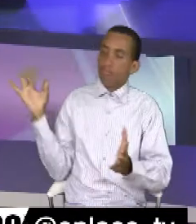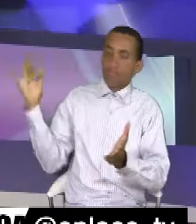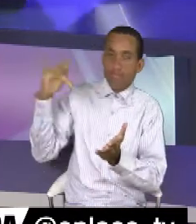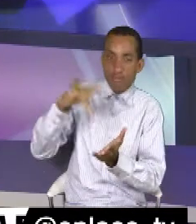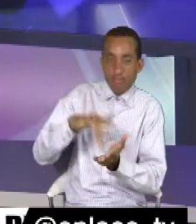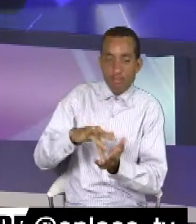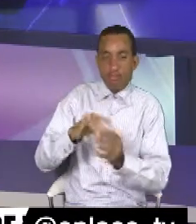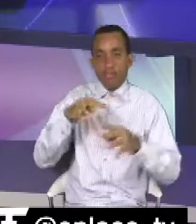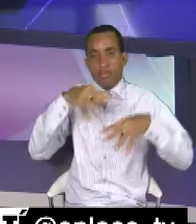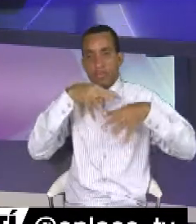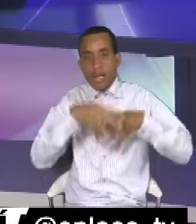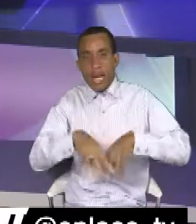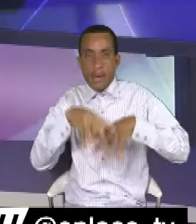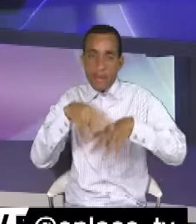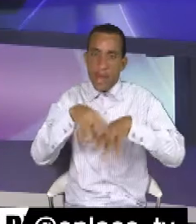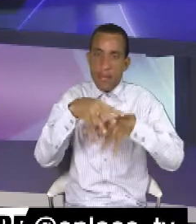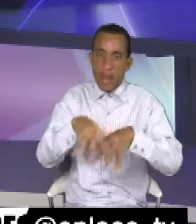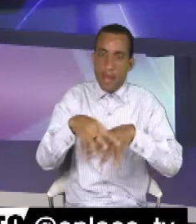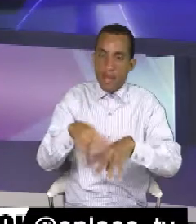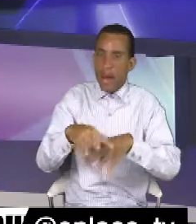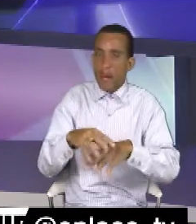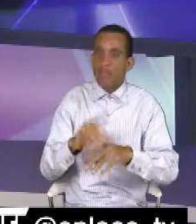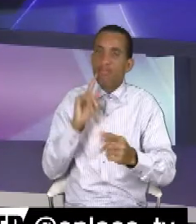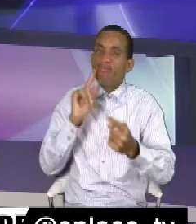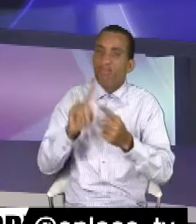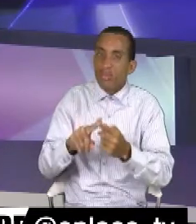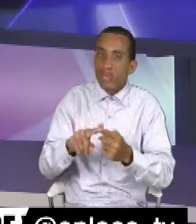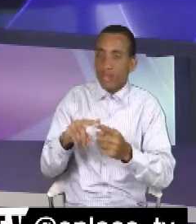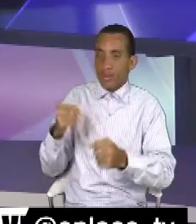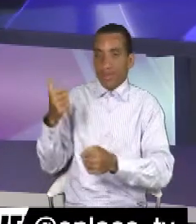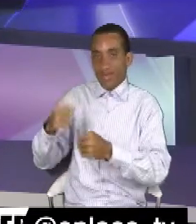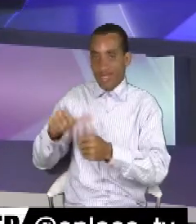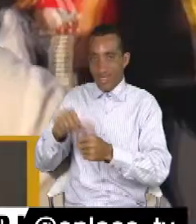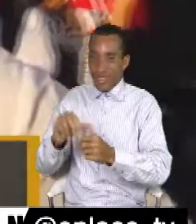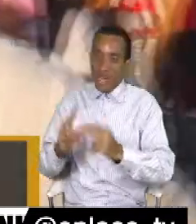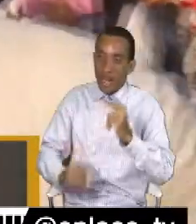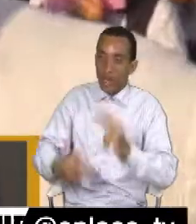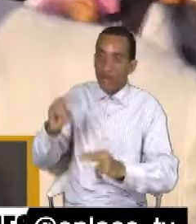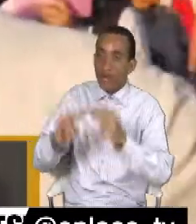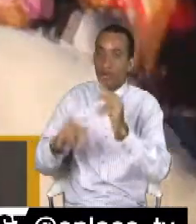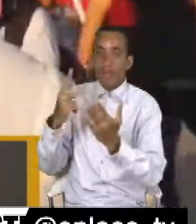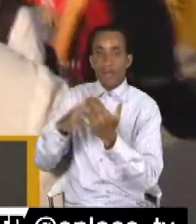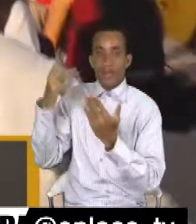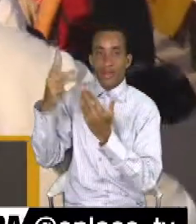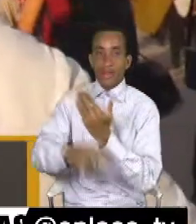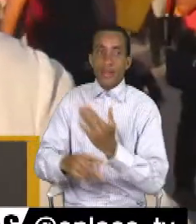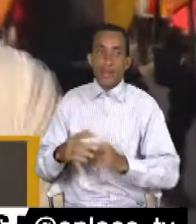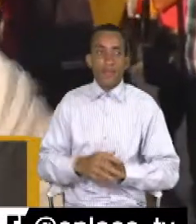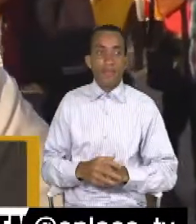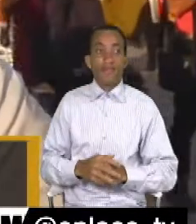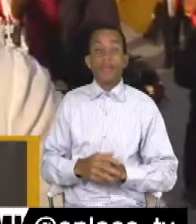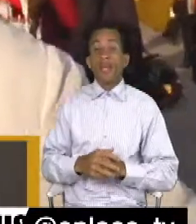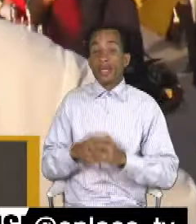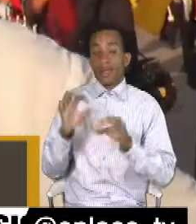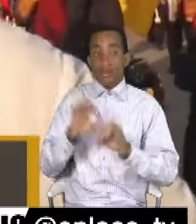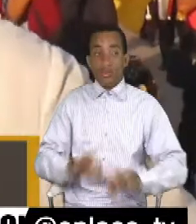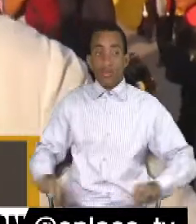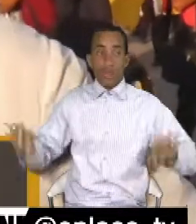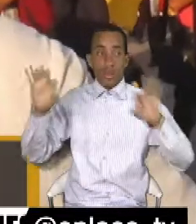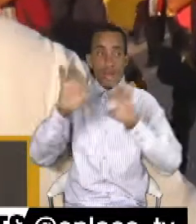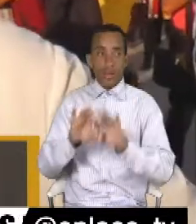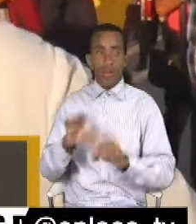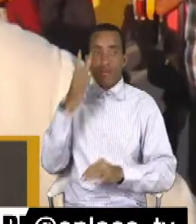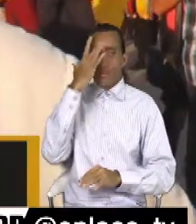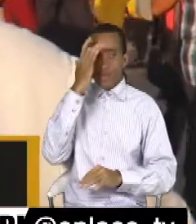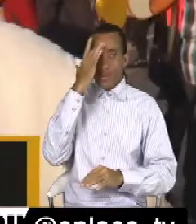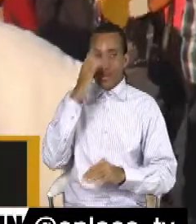del proyecto de modernización de la refinería de Barranca Bermeja. Yo pienso que es un momento muy importante porque es